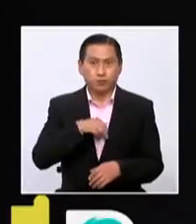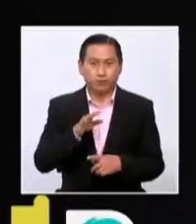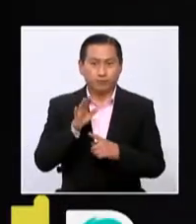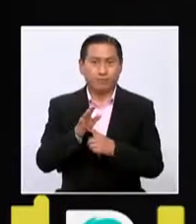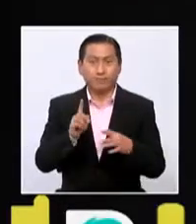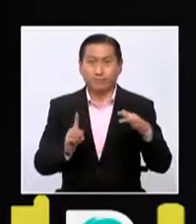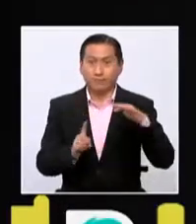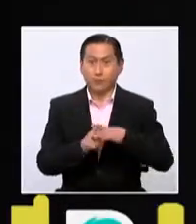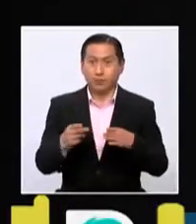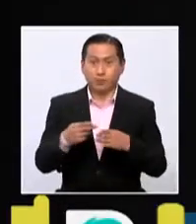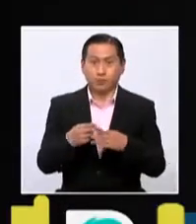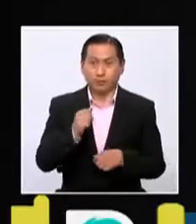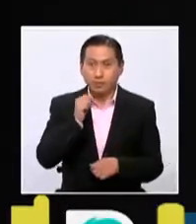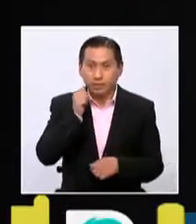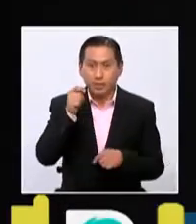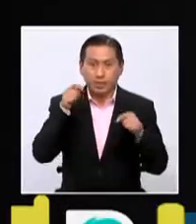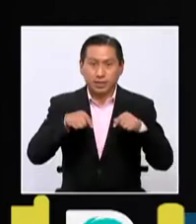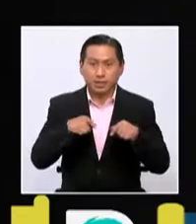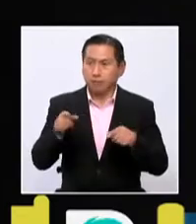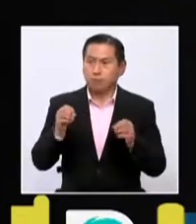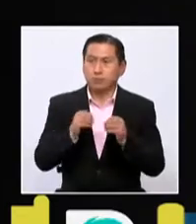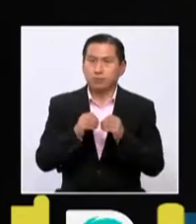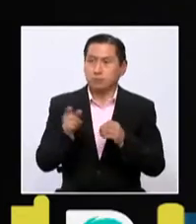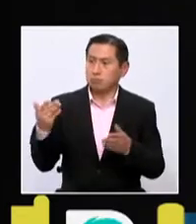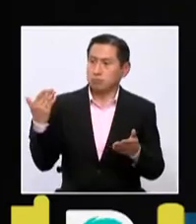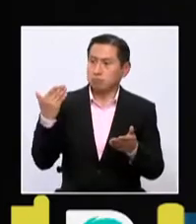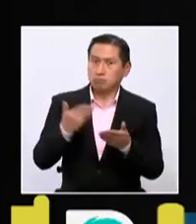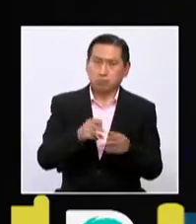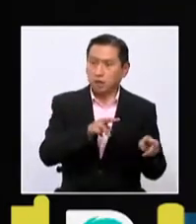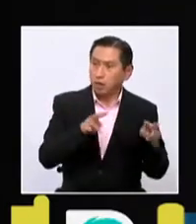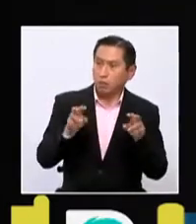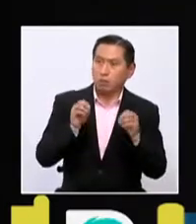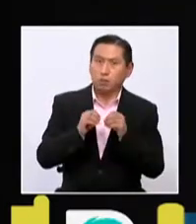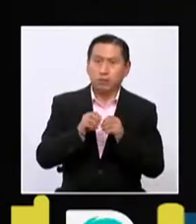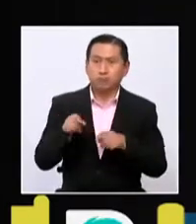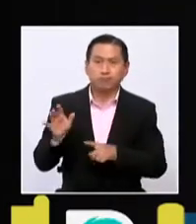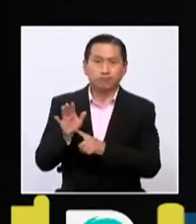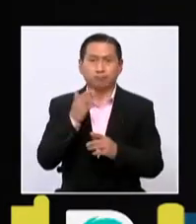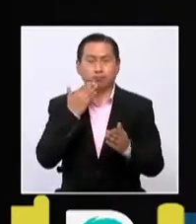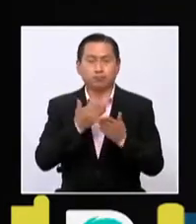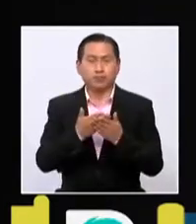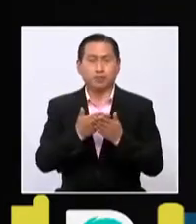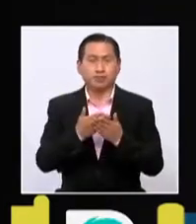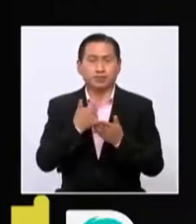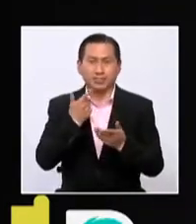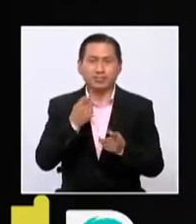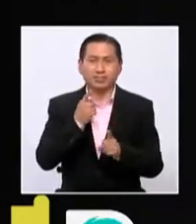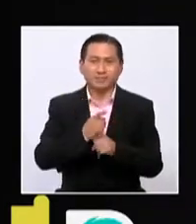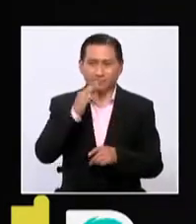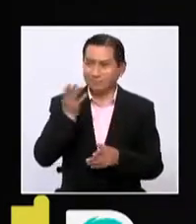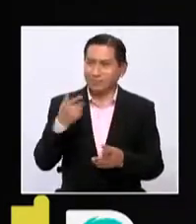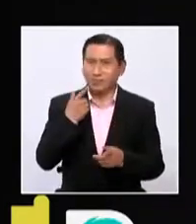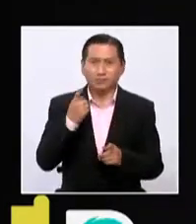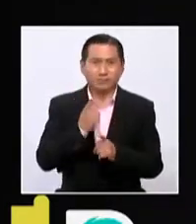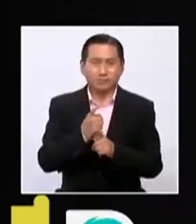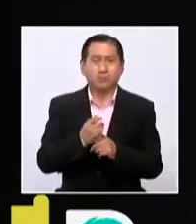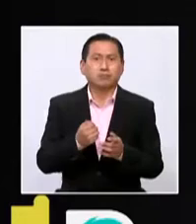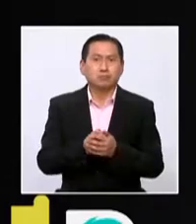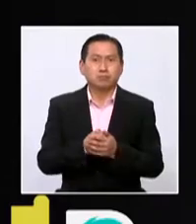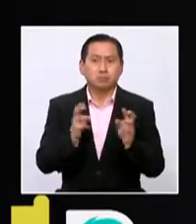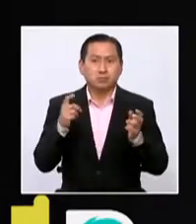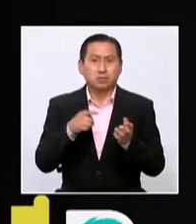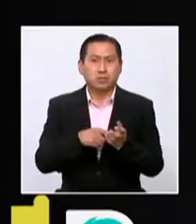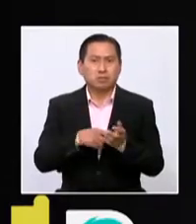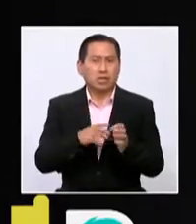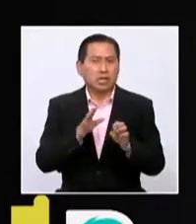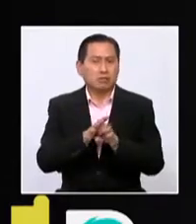va a suceder durante los próximos días a cada lugar donde lleguen, puedan seguir haciéndonos quedar bien, como ha dicho Marcos, en el ámbito,